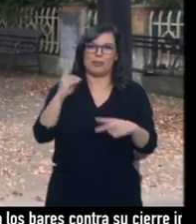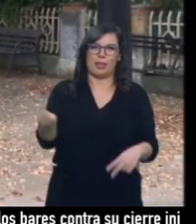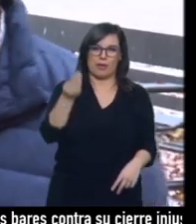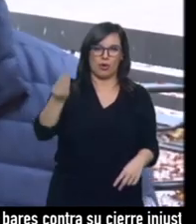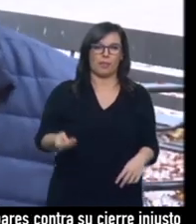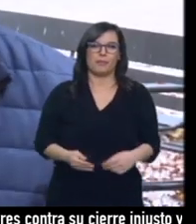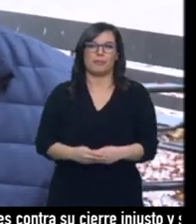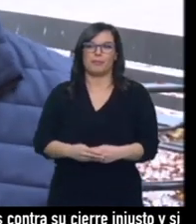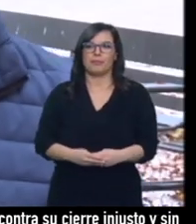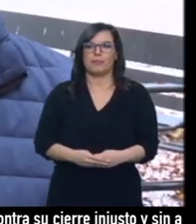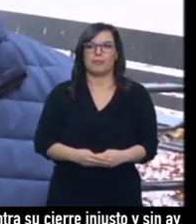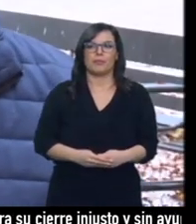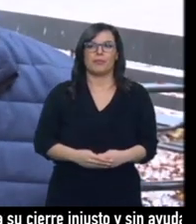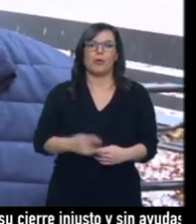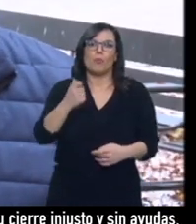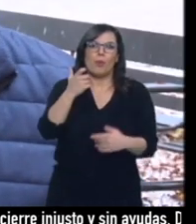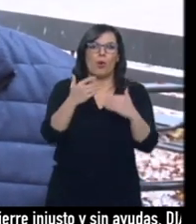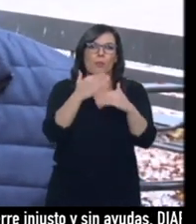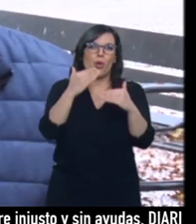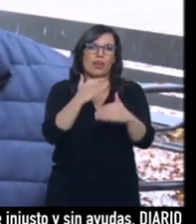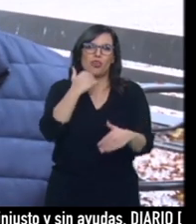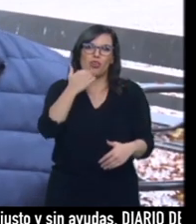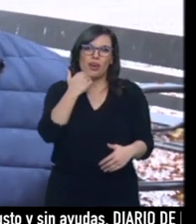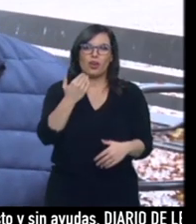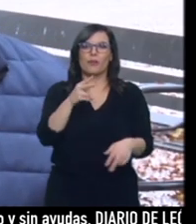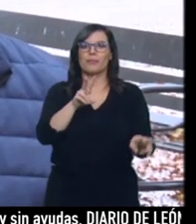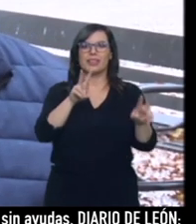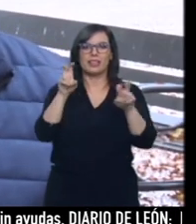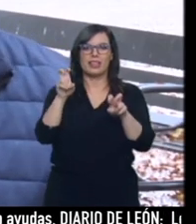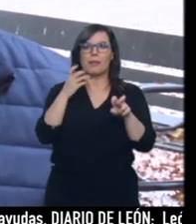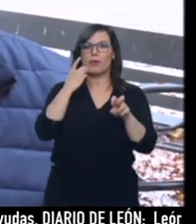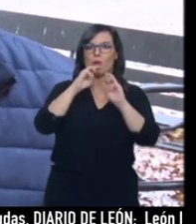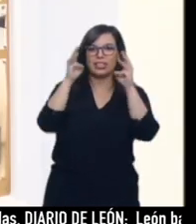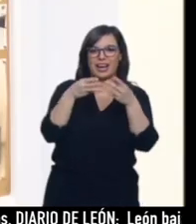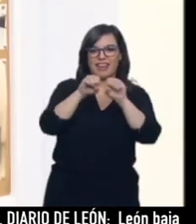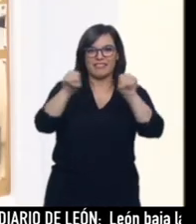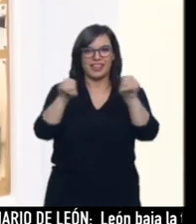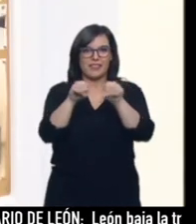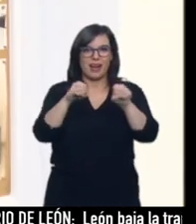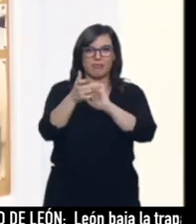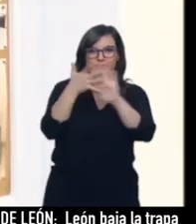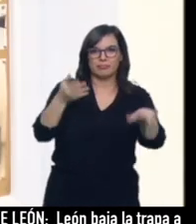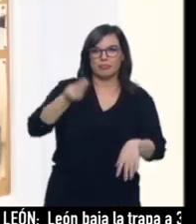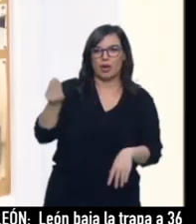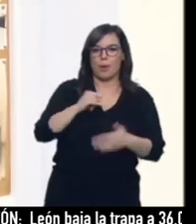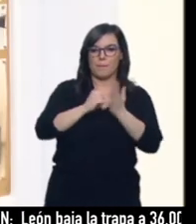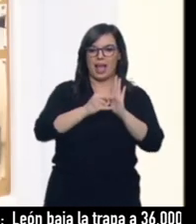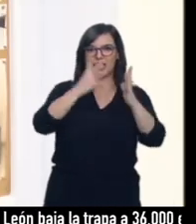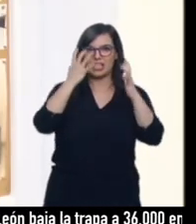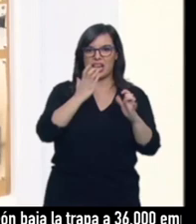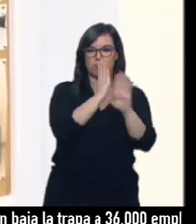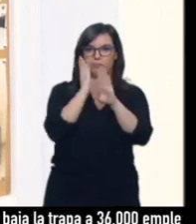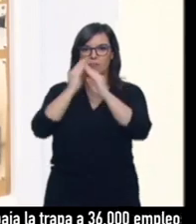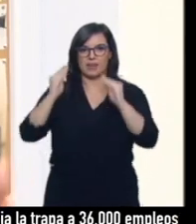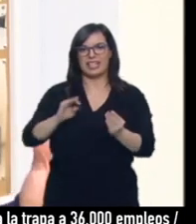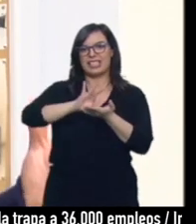respuesta. Unos poco más de modernismo o algo más a nivel de fibra, de Internet. Una planificación seria y con rigor de los